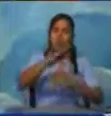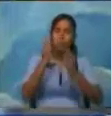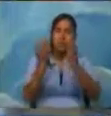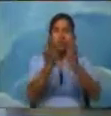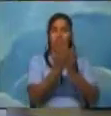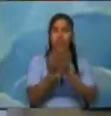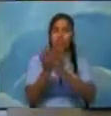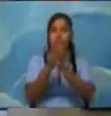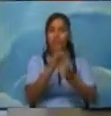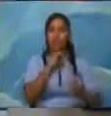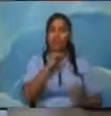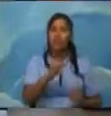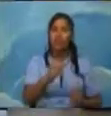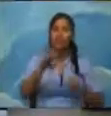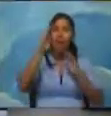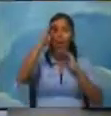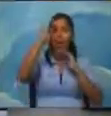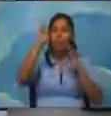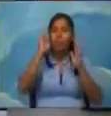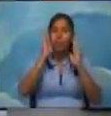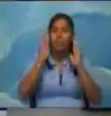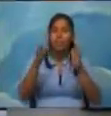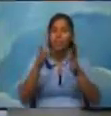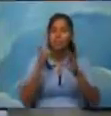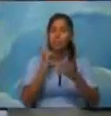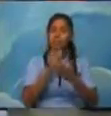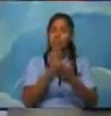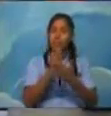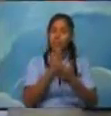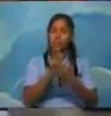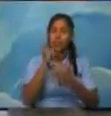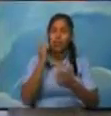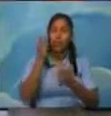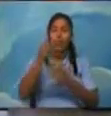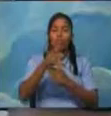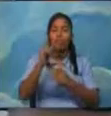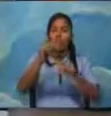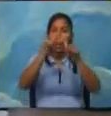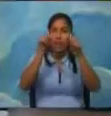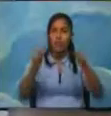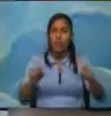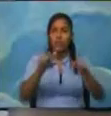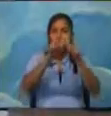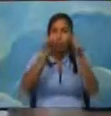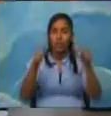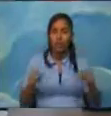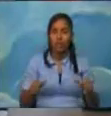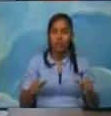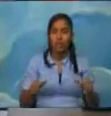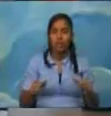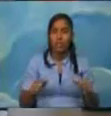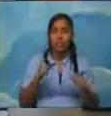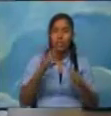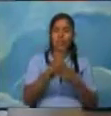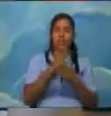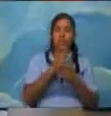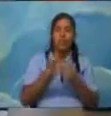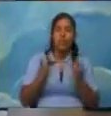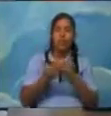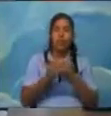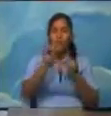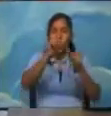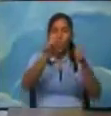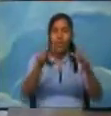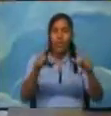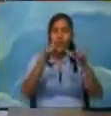Advertencia contra la idolatría. advertencia contra la